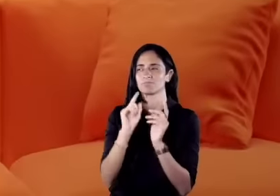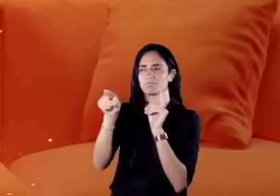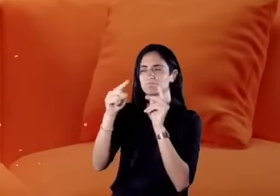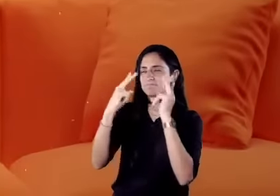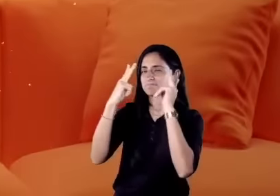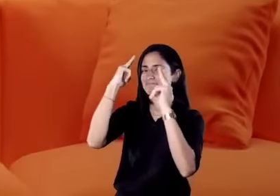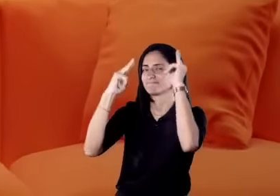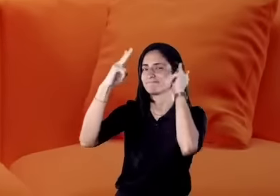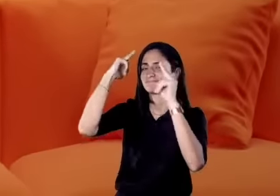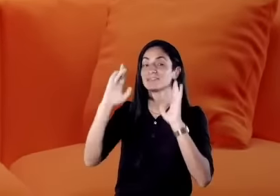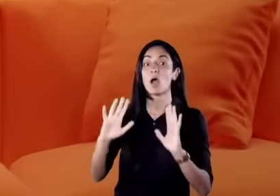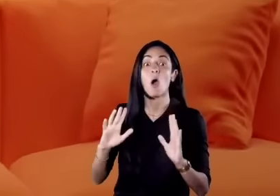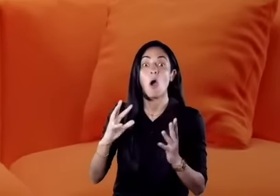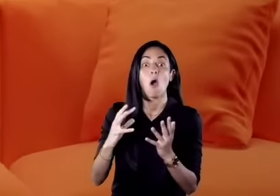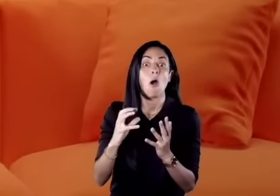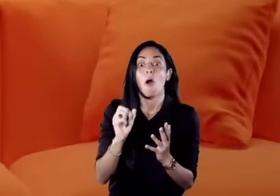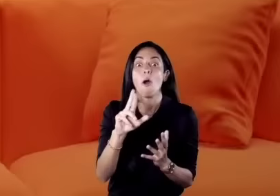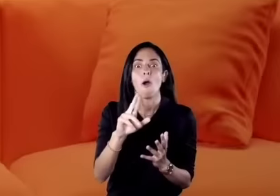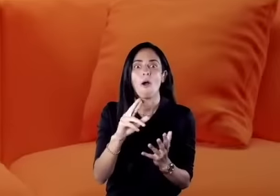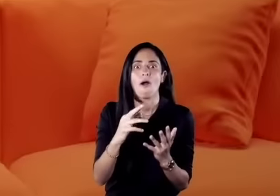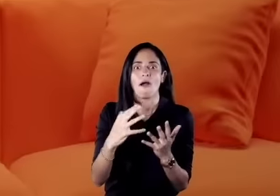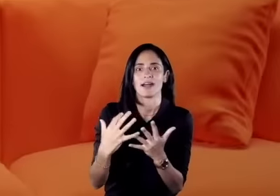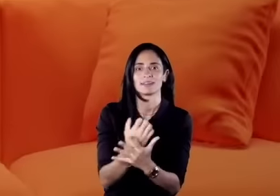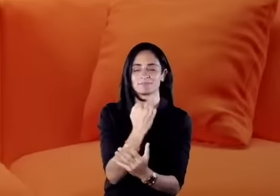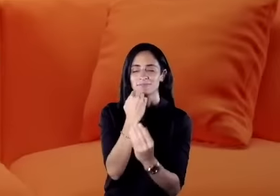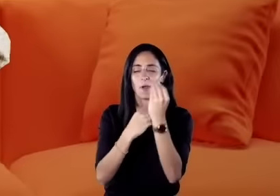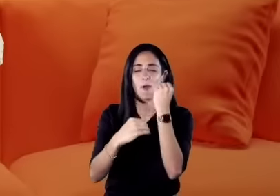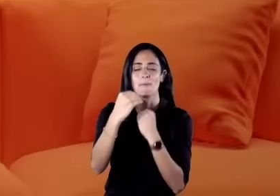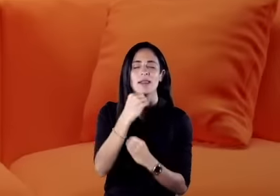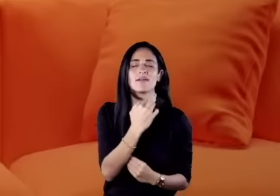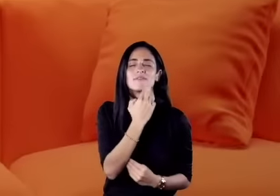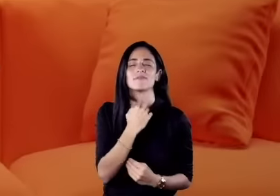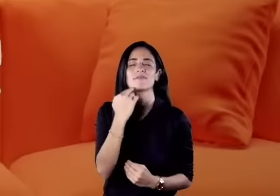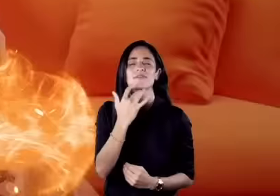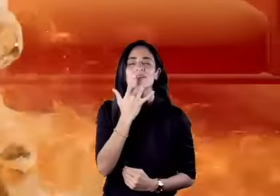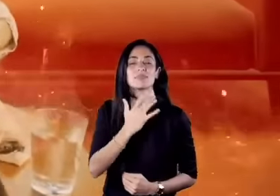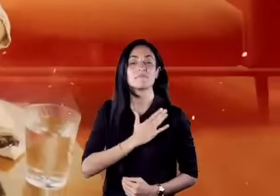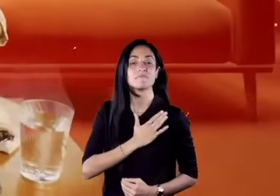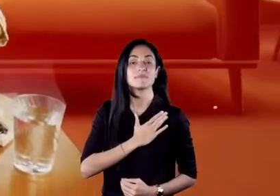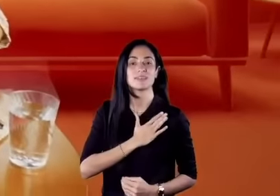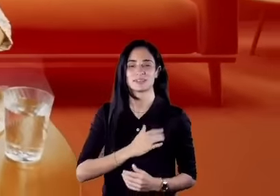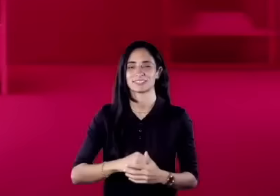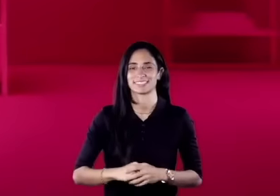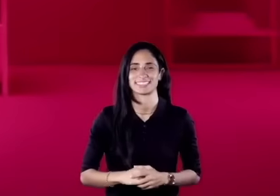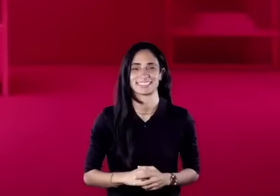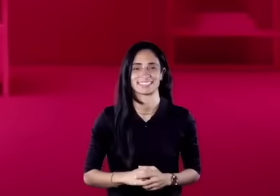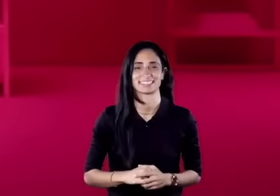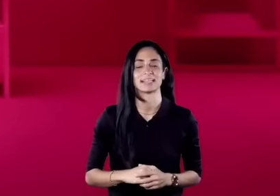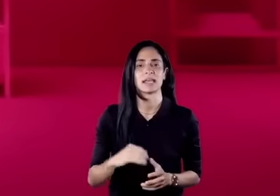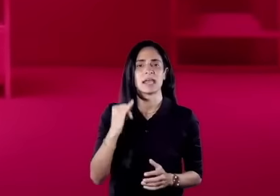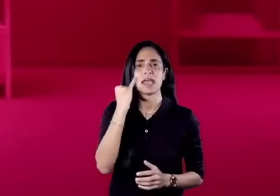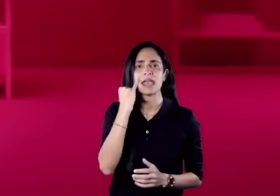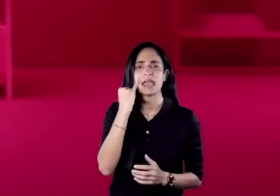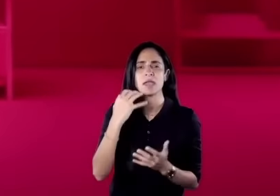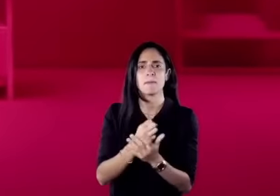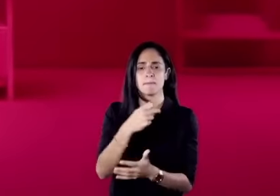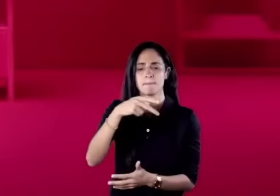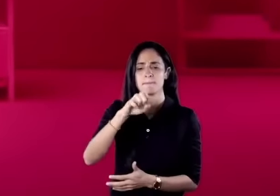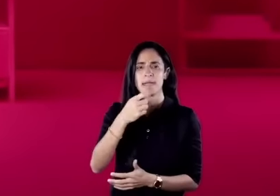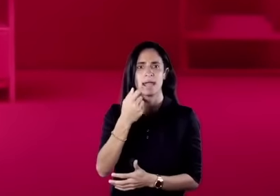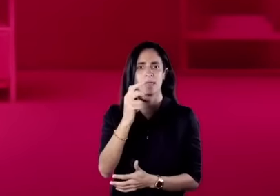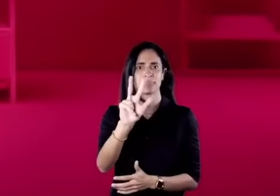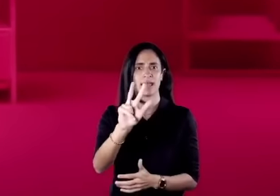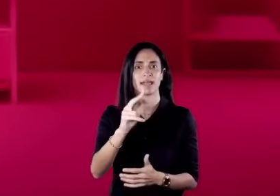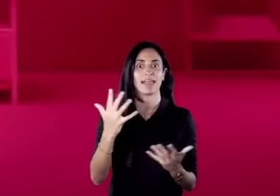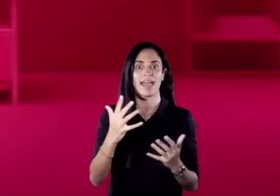Beauty. O mejor, me voy a mi restaurante favorito. ¿Qué yo haría si me pego en el Pega 3?